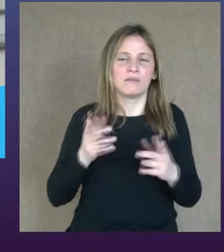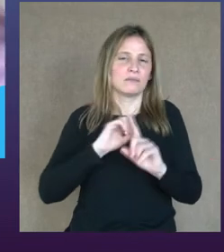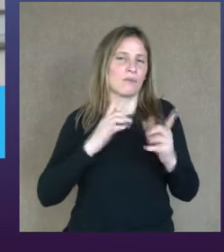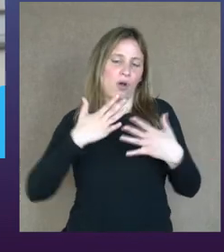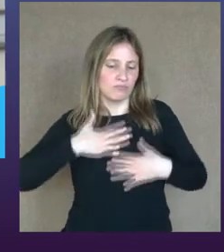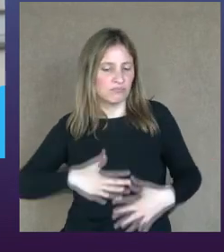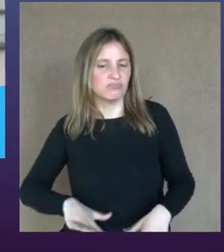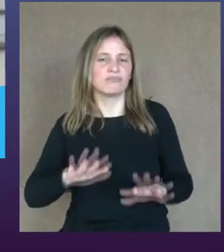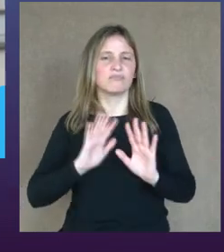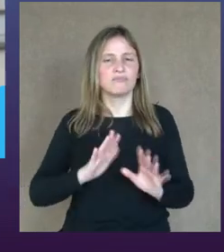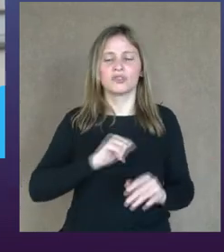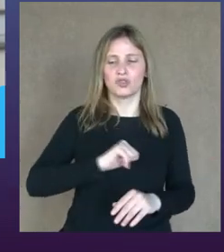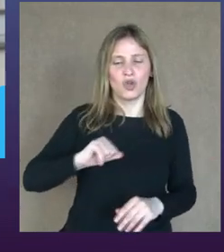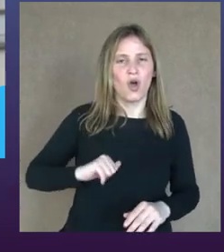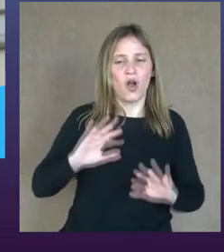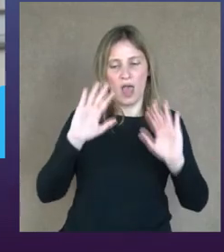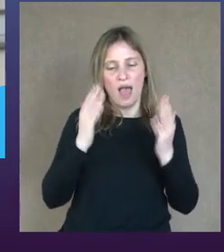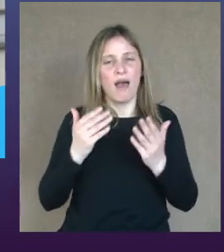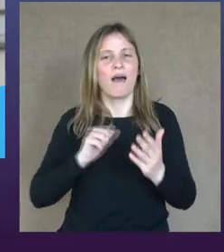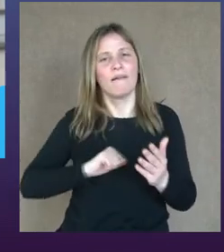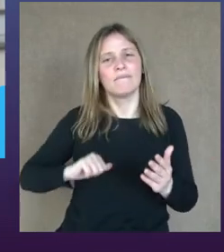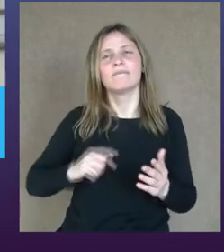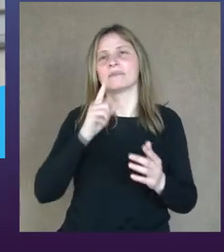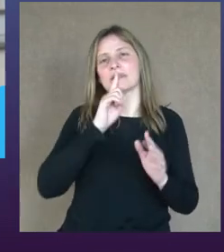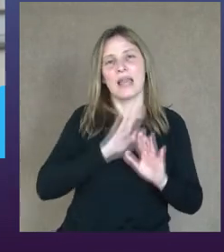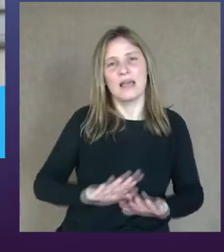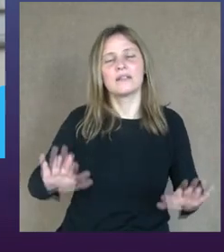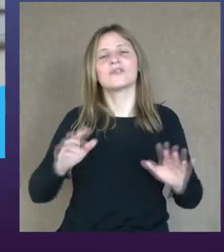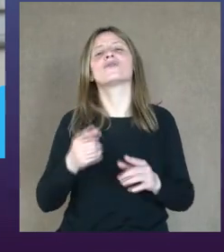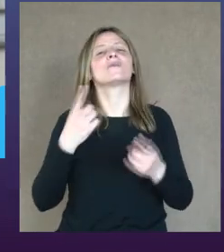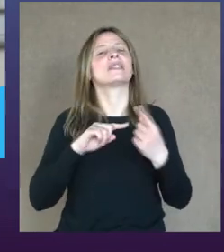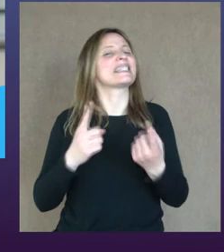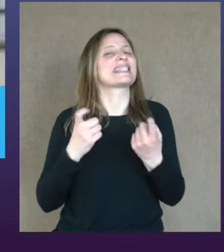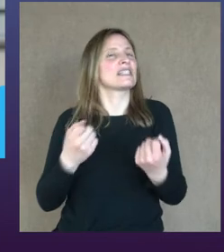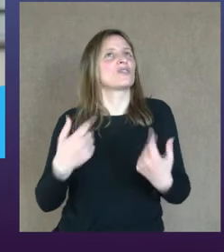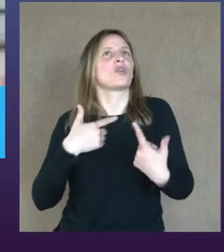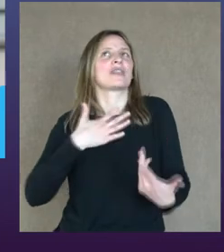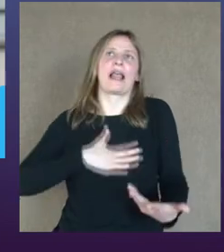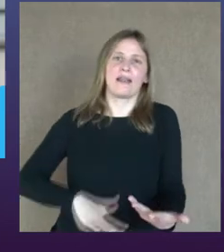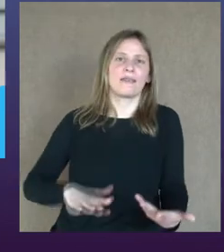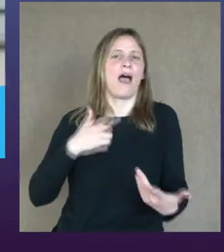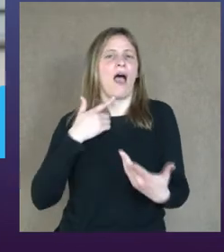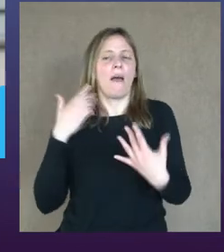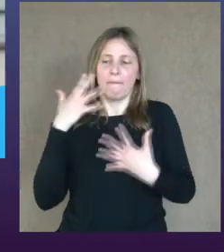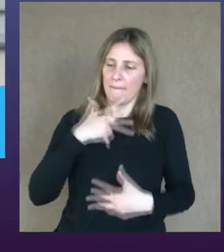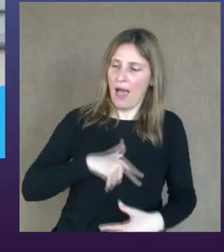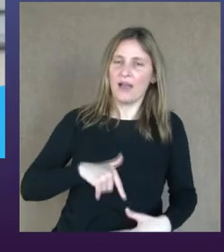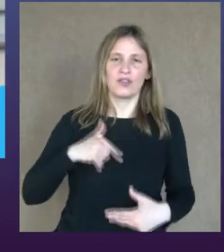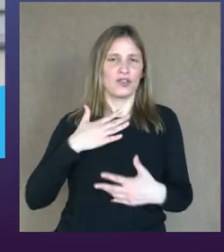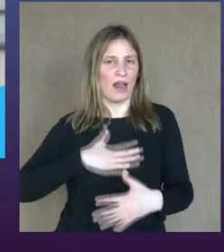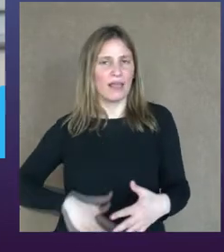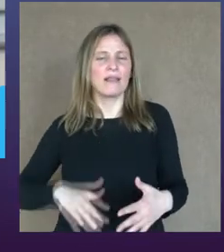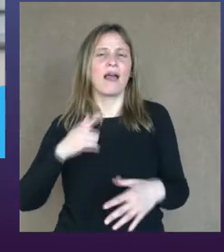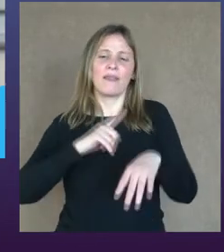estar bastante sola y en silencio, como necesito tranquilidad, me encanta darme un buen baño, o